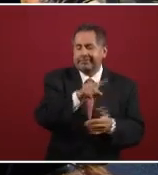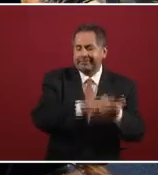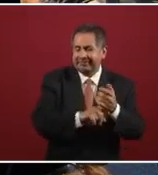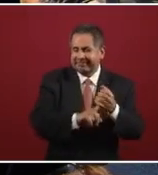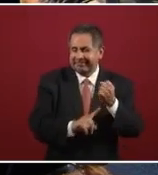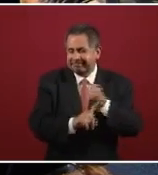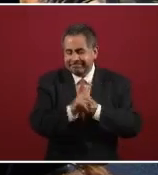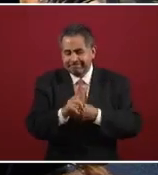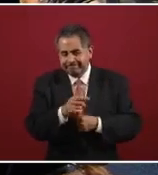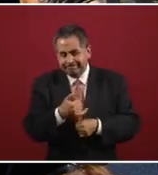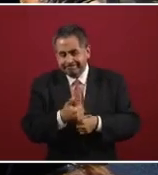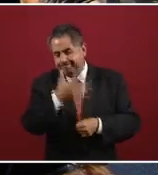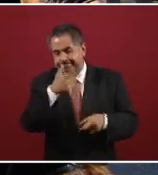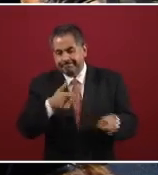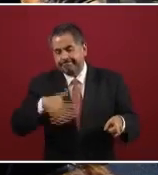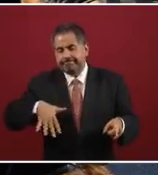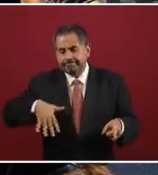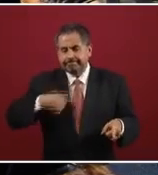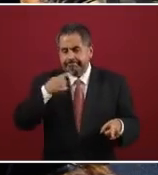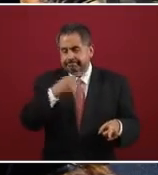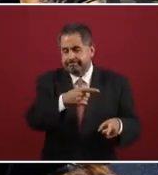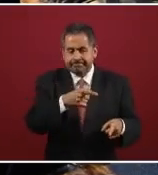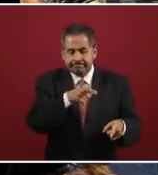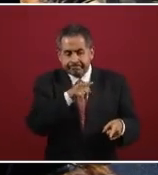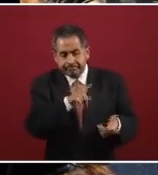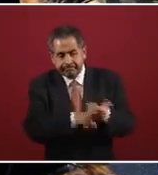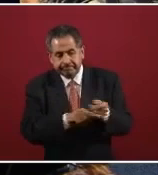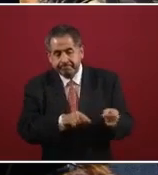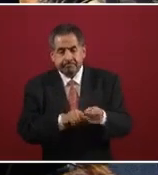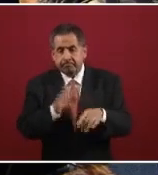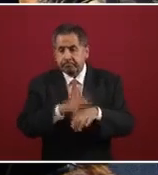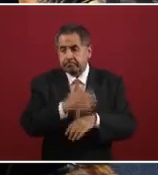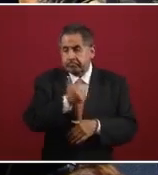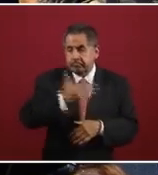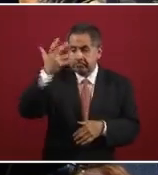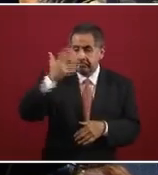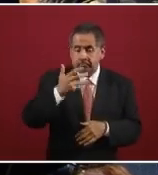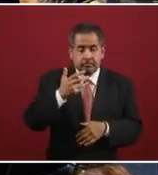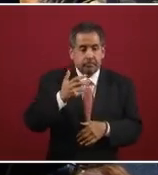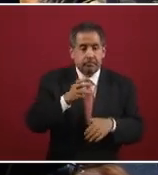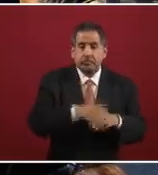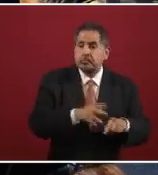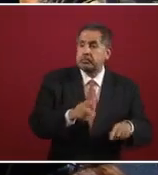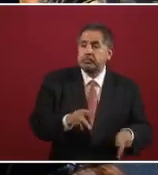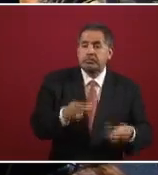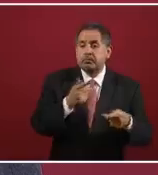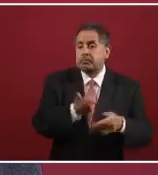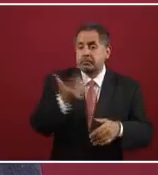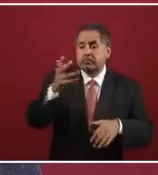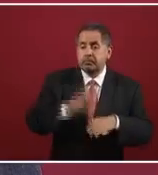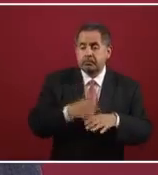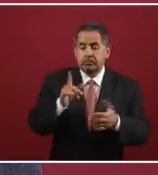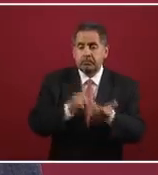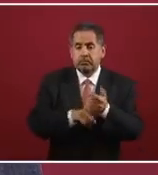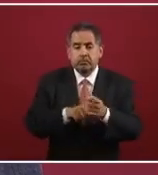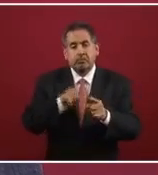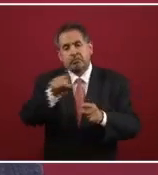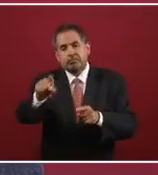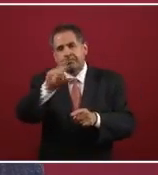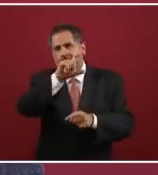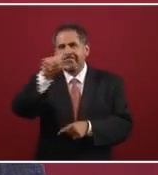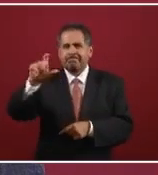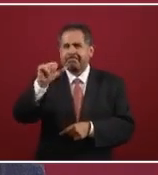nos pudo demostrar como lo mencioné en la empresa que queda más caro porque le vende más caro el el franquiciante